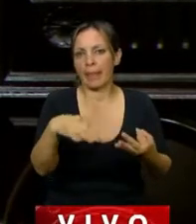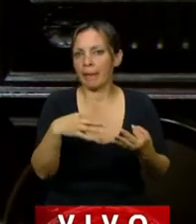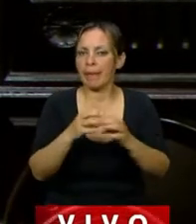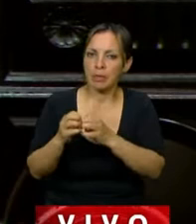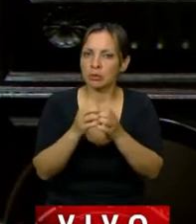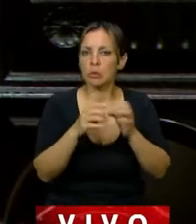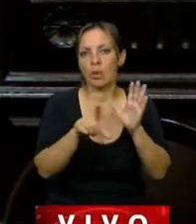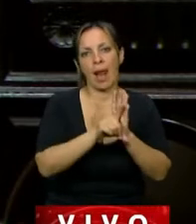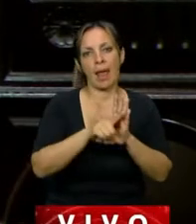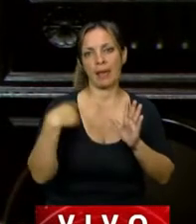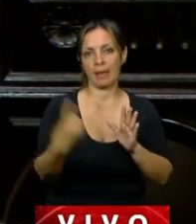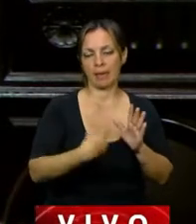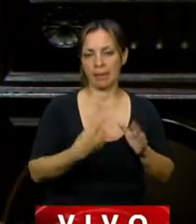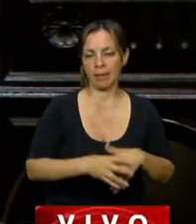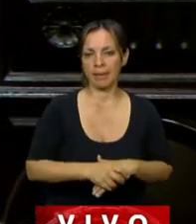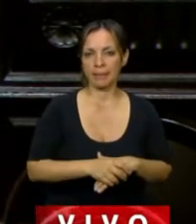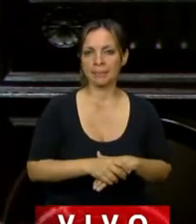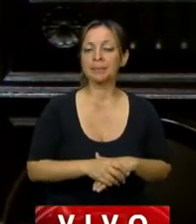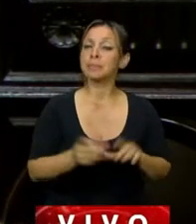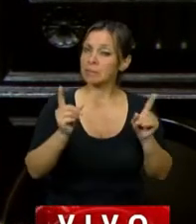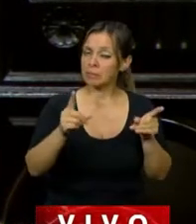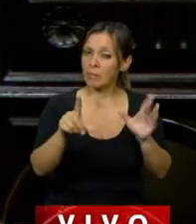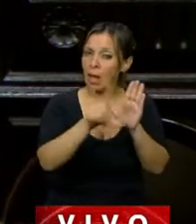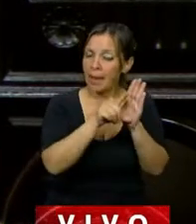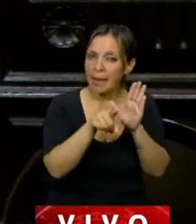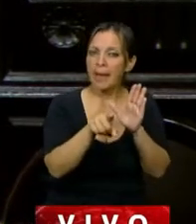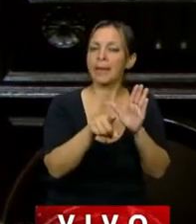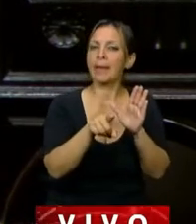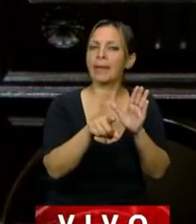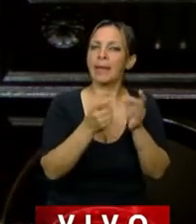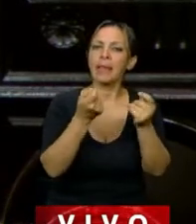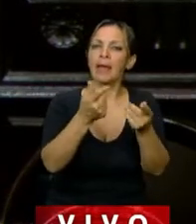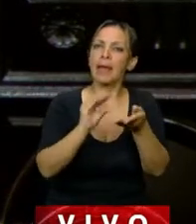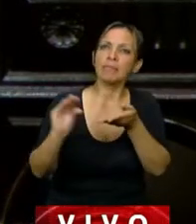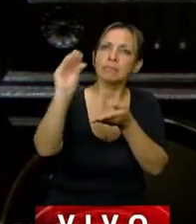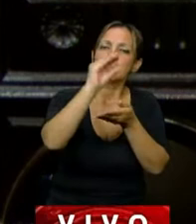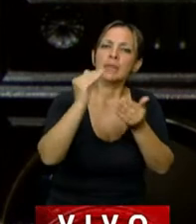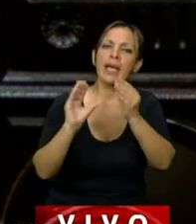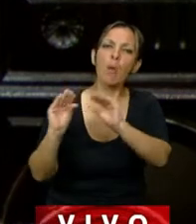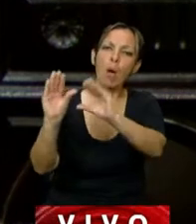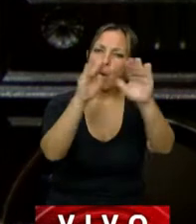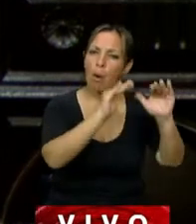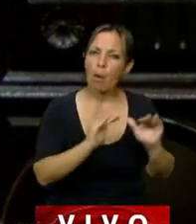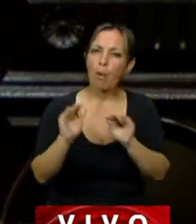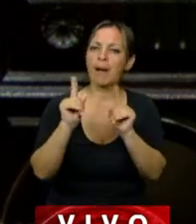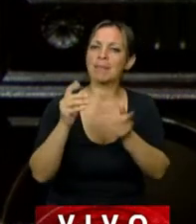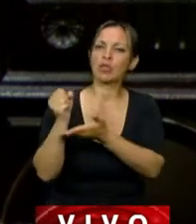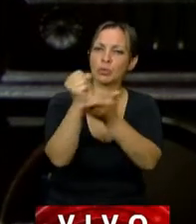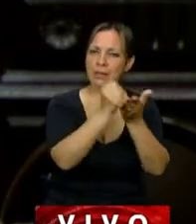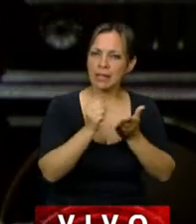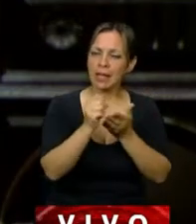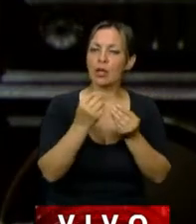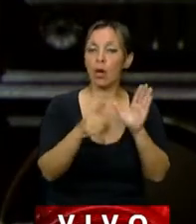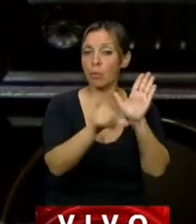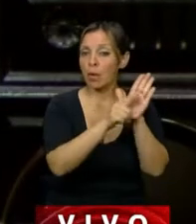nosotros que busque, justamente distribuya de manera equitativa esos subsidios, para que lo haga